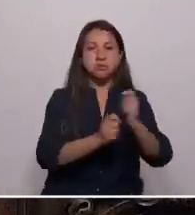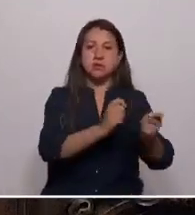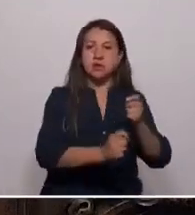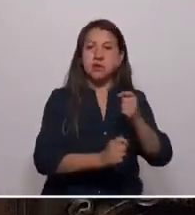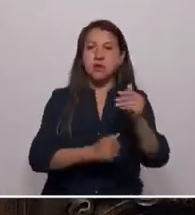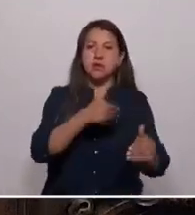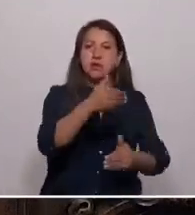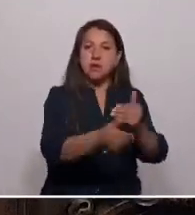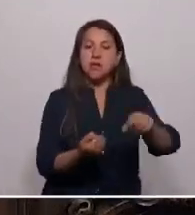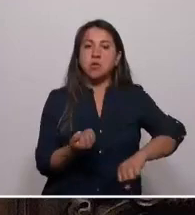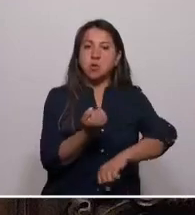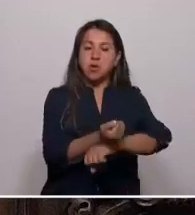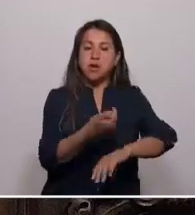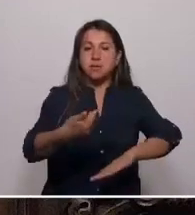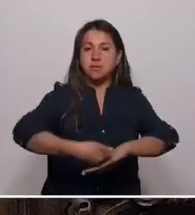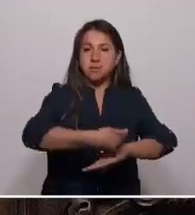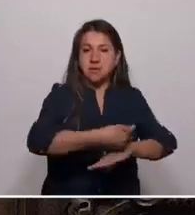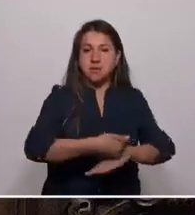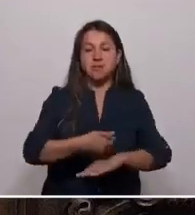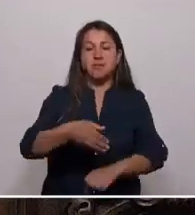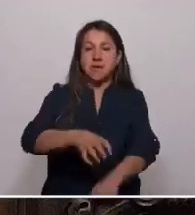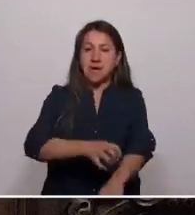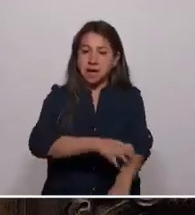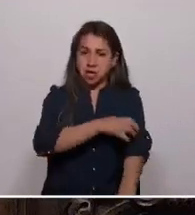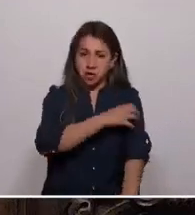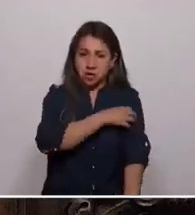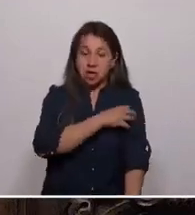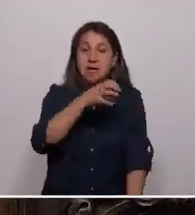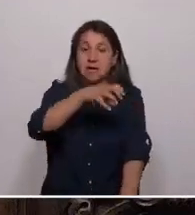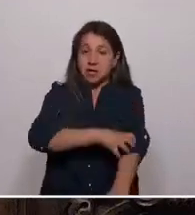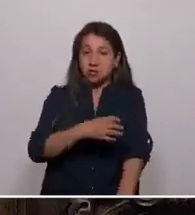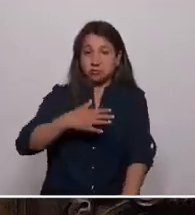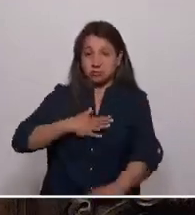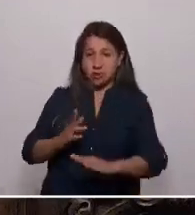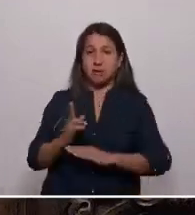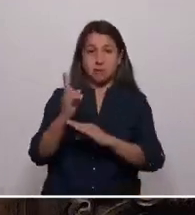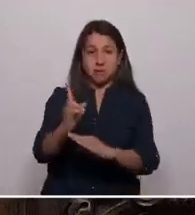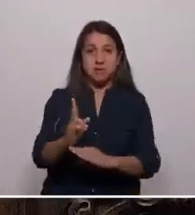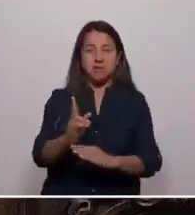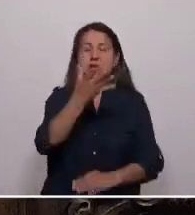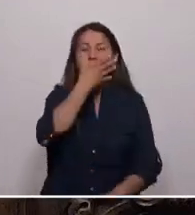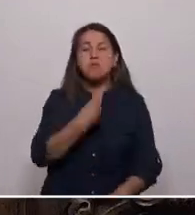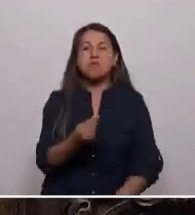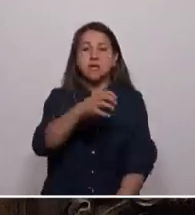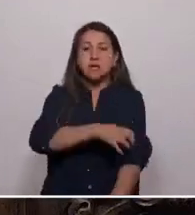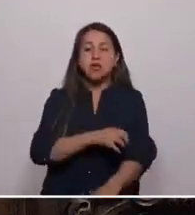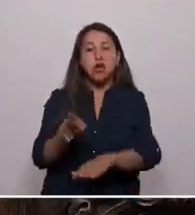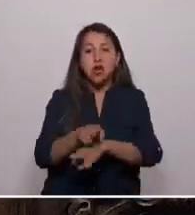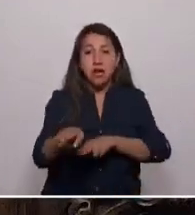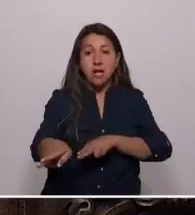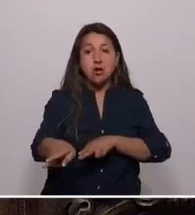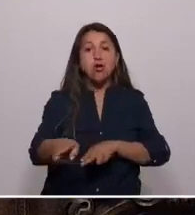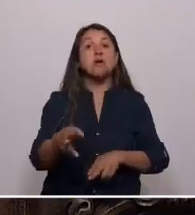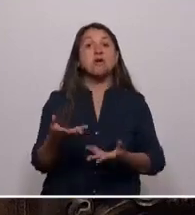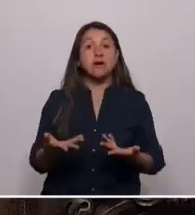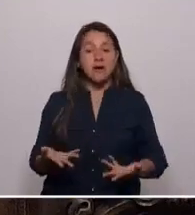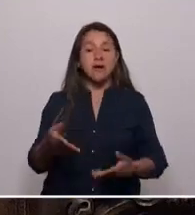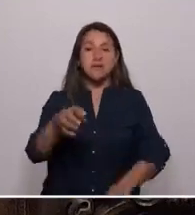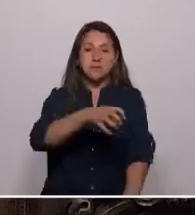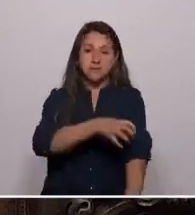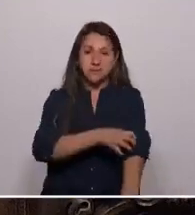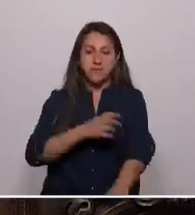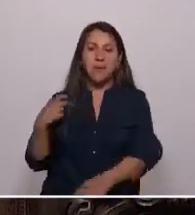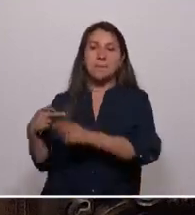demandas de sus territorios. La región a la que yo represento, la hermosa región de Los Ríos, es un territorio donde destaca su